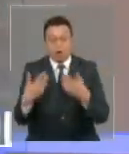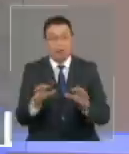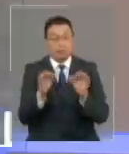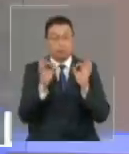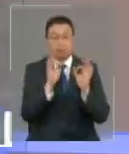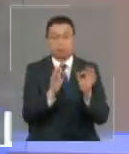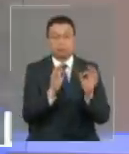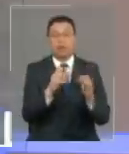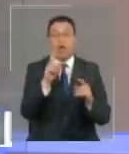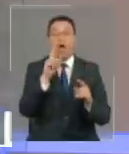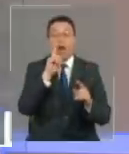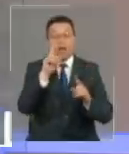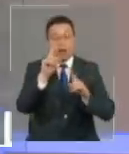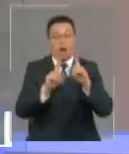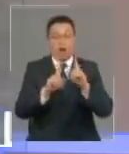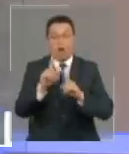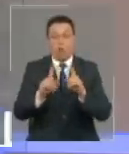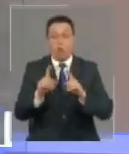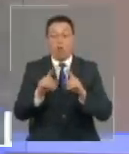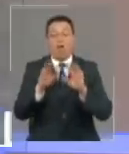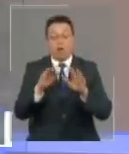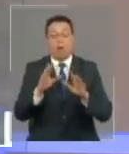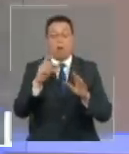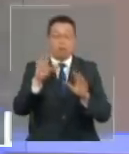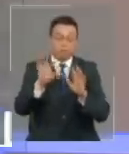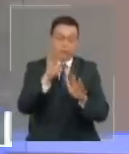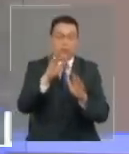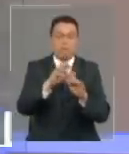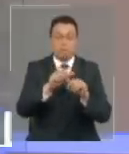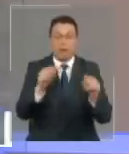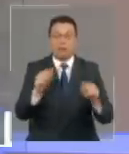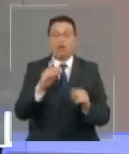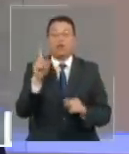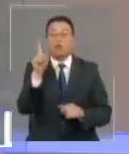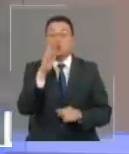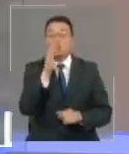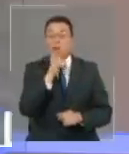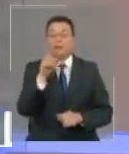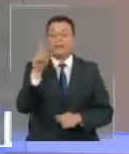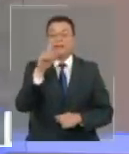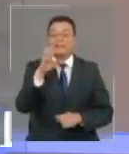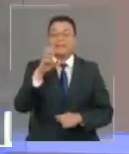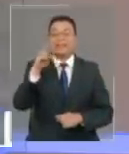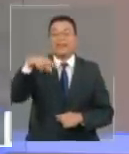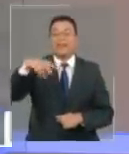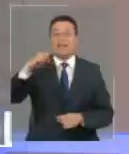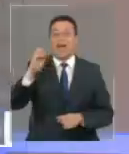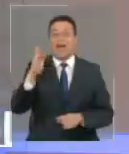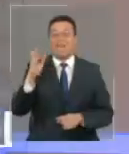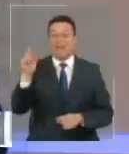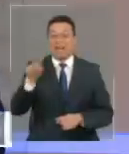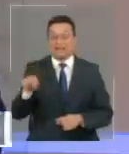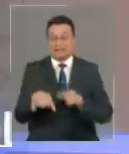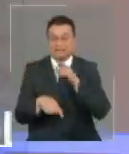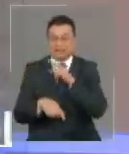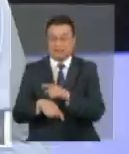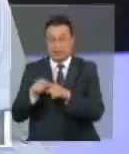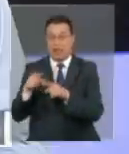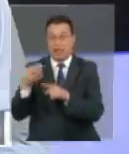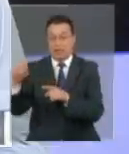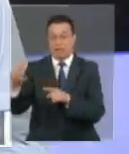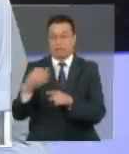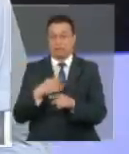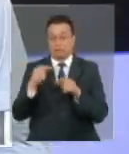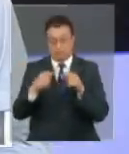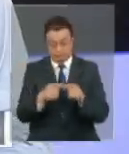regularizado, efectivamente hay algunas cosas que cuesta más, porque no están en Senabas, aquí hay que diferenciar. Hoy día Senadas nos ha dado una tremenda noticia,